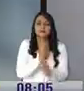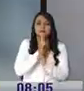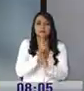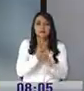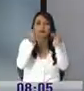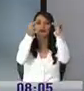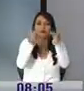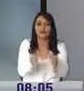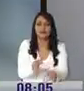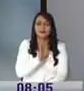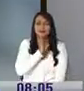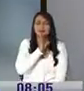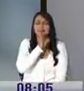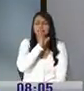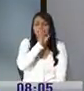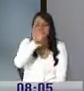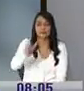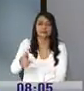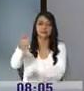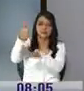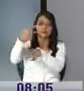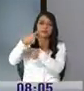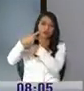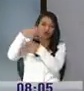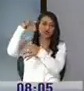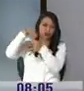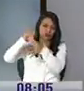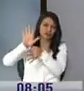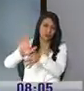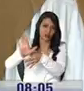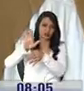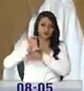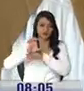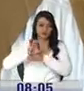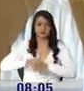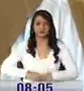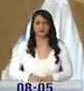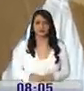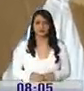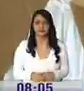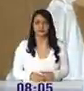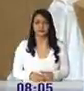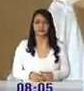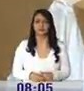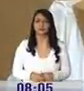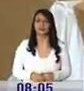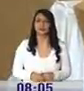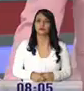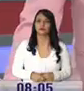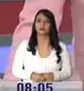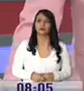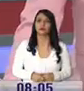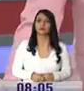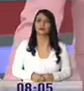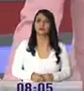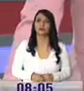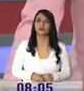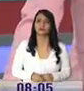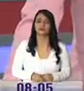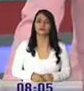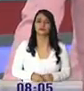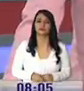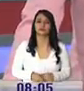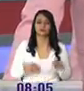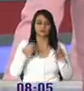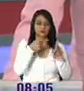oficiales que da el organismo rector del sistema electoral ecuatoriano informó Héctor Romero y Rosana